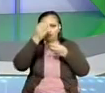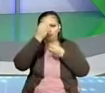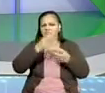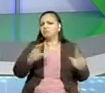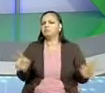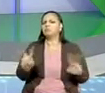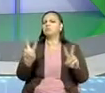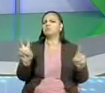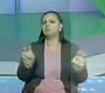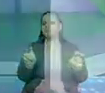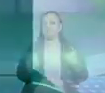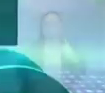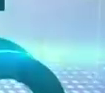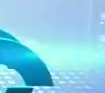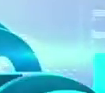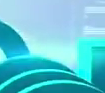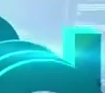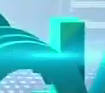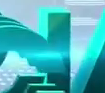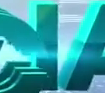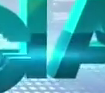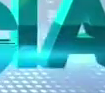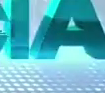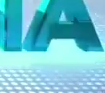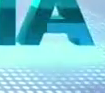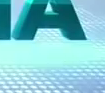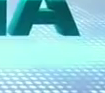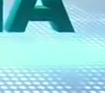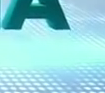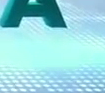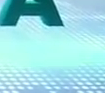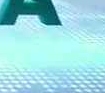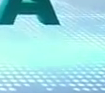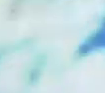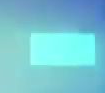enseguida. En la mañana.